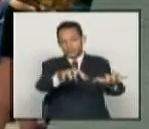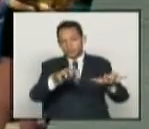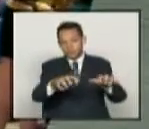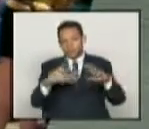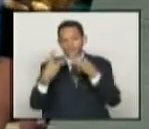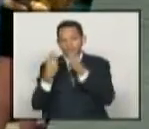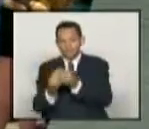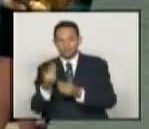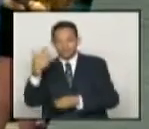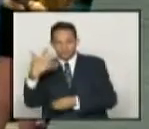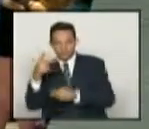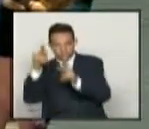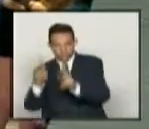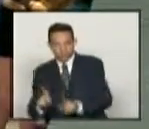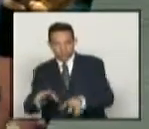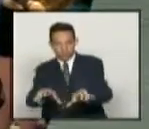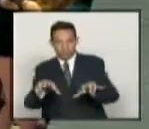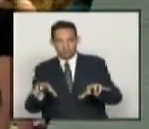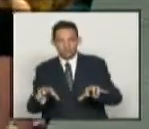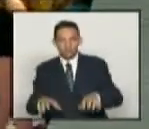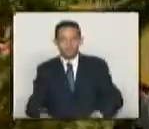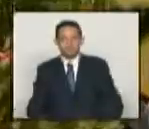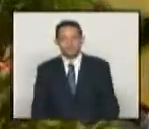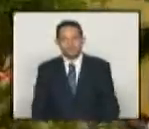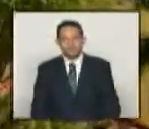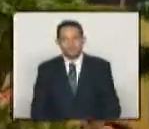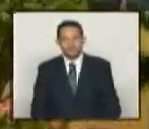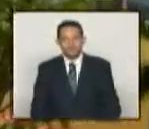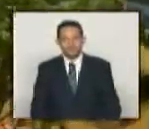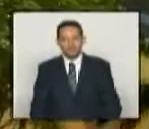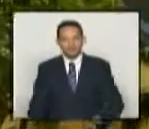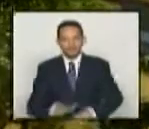que nos están acompañando el día de hoy.